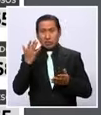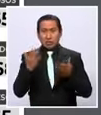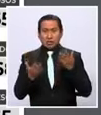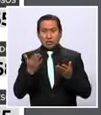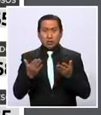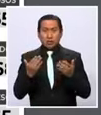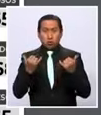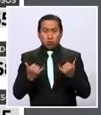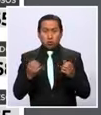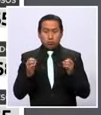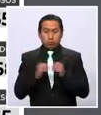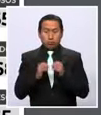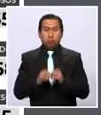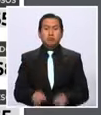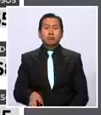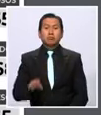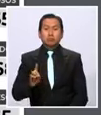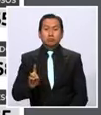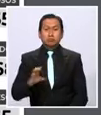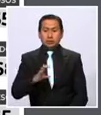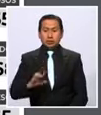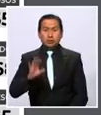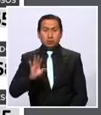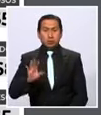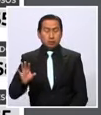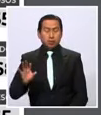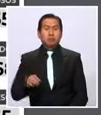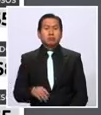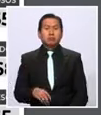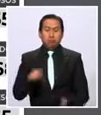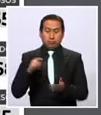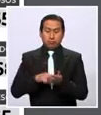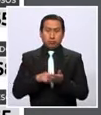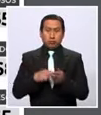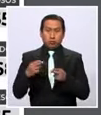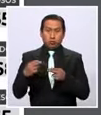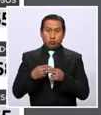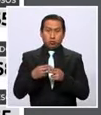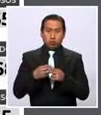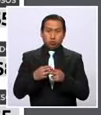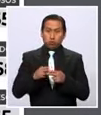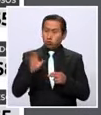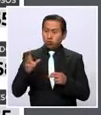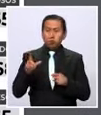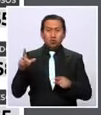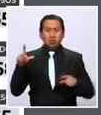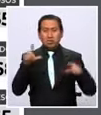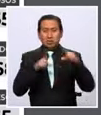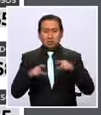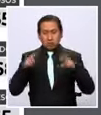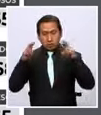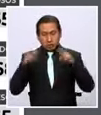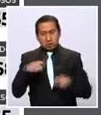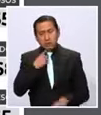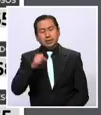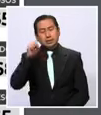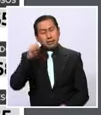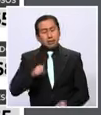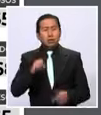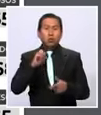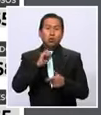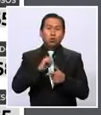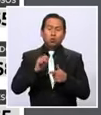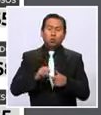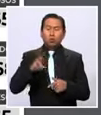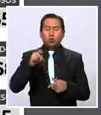hoy 155 los mismos que las próximas horas serán confirmados o